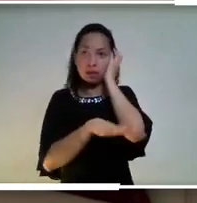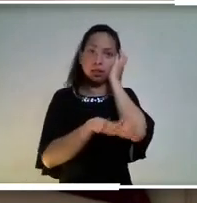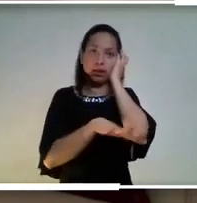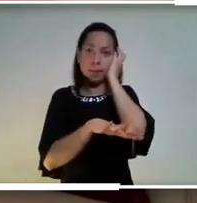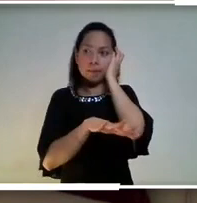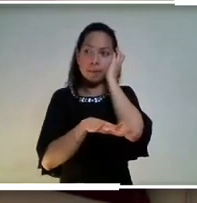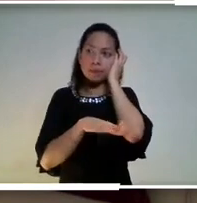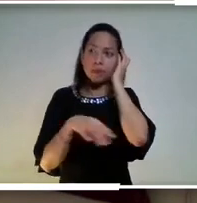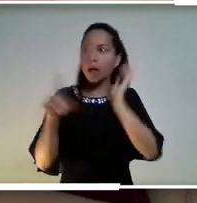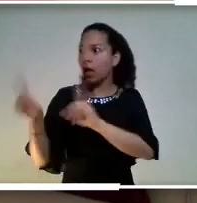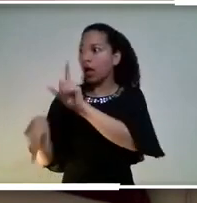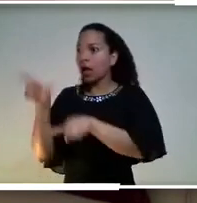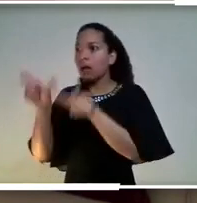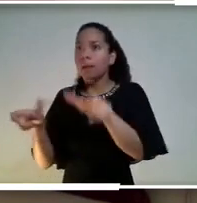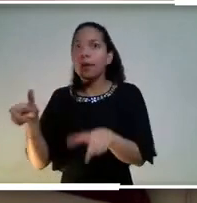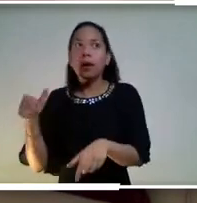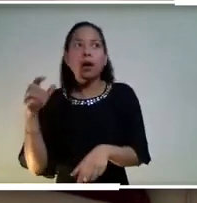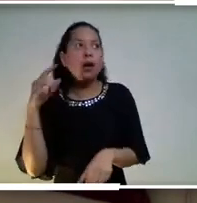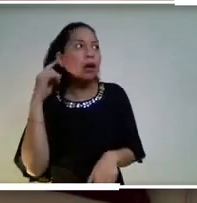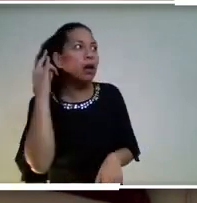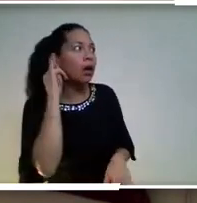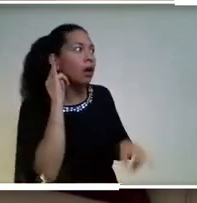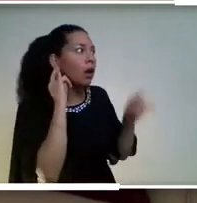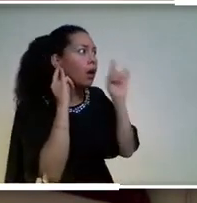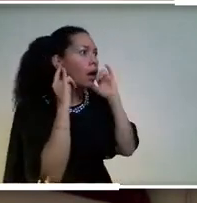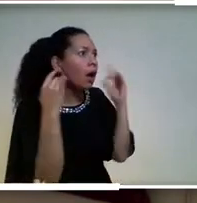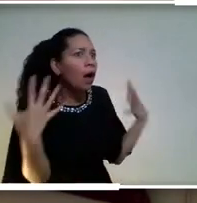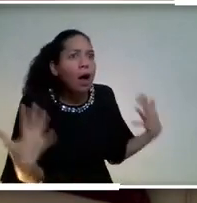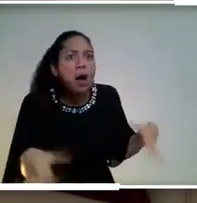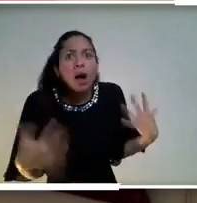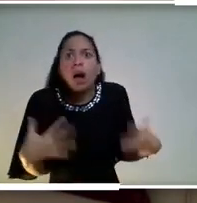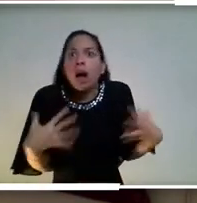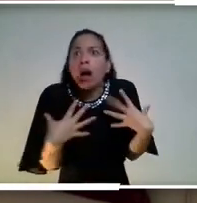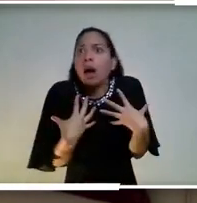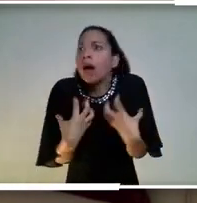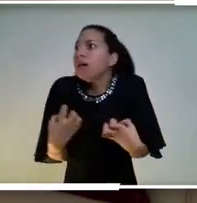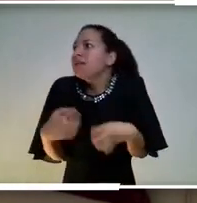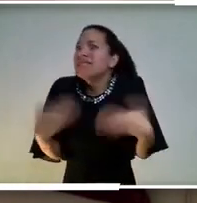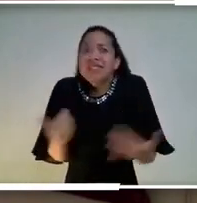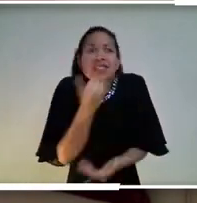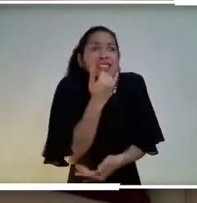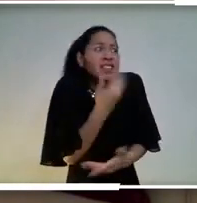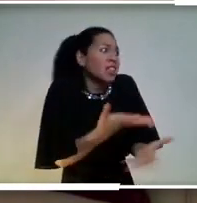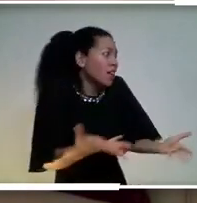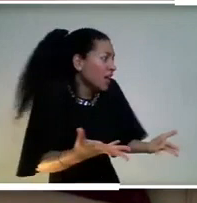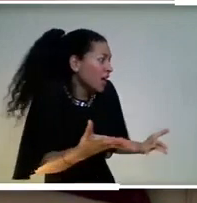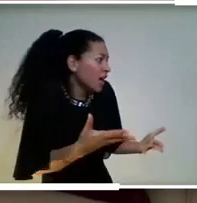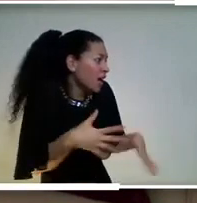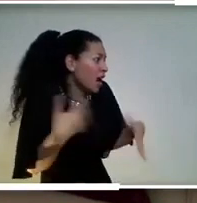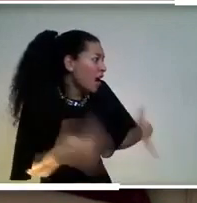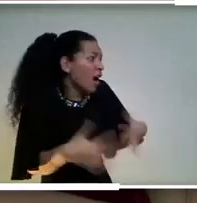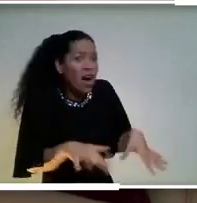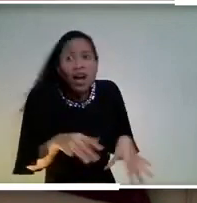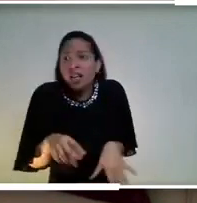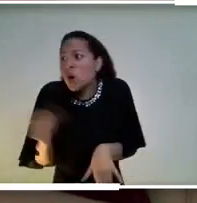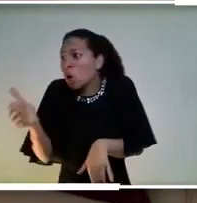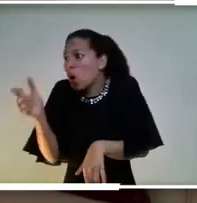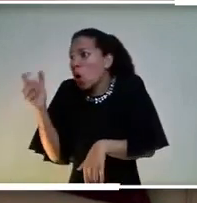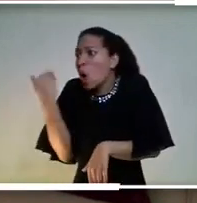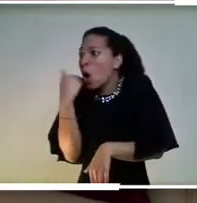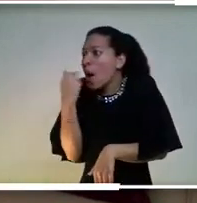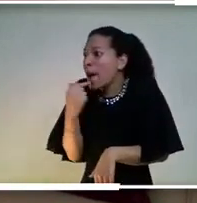impresionada y comenzaron a llamar a la emisora preguntando qué era eso y una dama del otro lado del teléfono dice señor